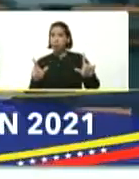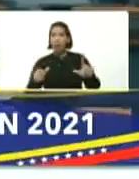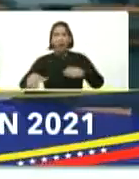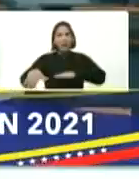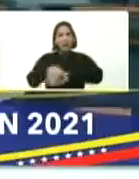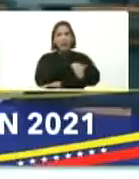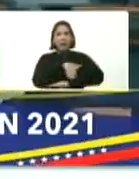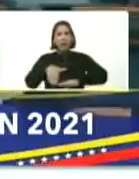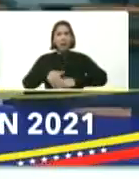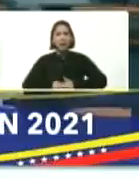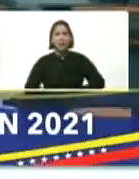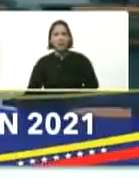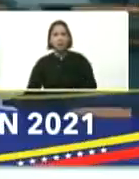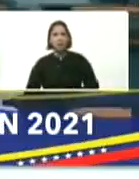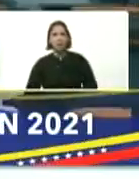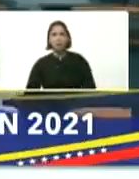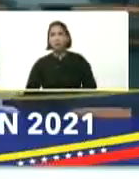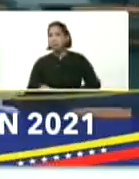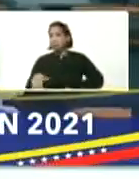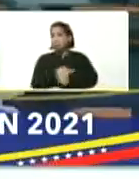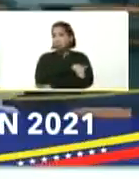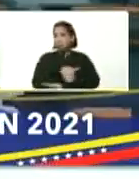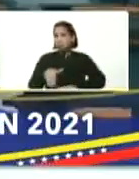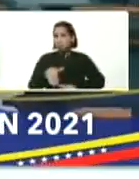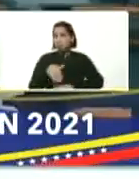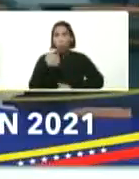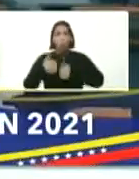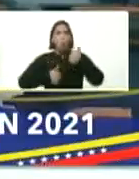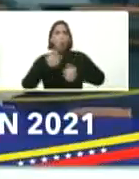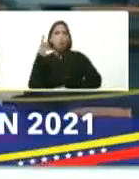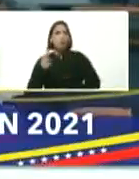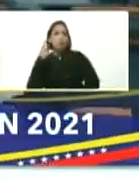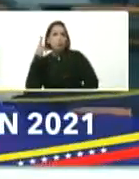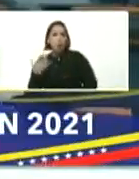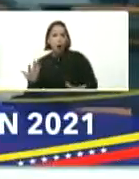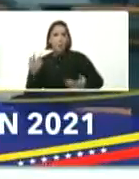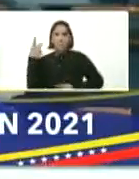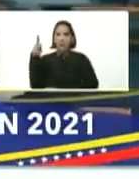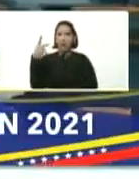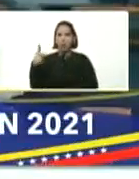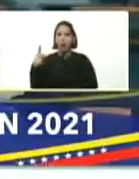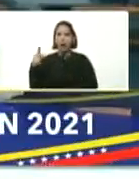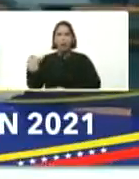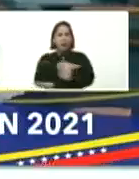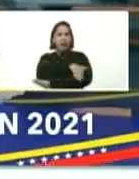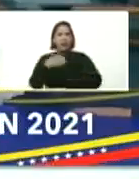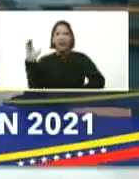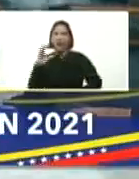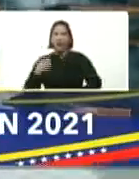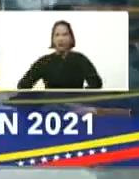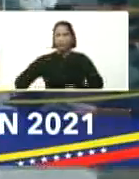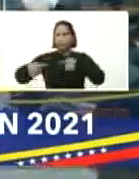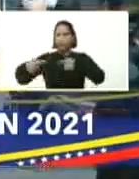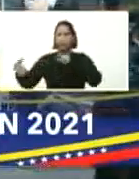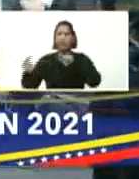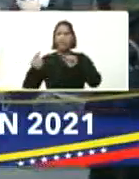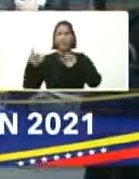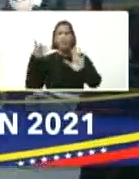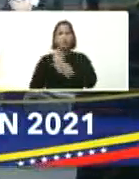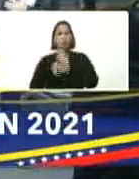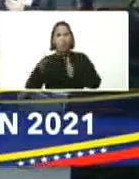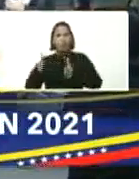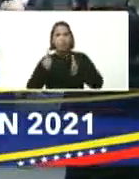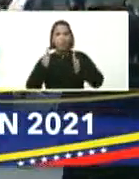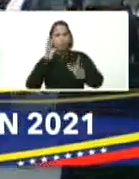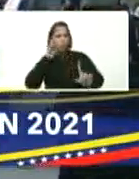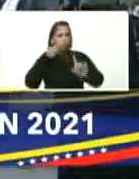calles de Asunción, en las calles de Montevideo, en las calles de Caracas, a un debate sobre el destino y el futuro